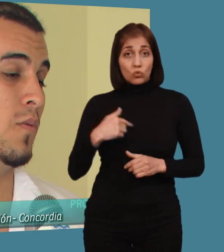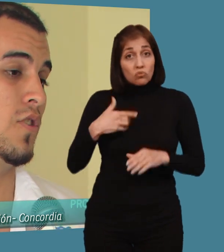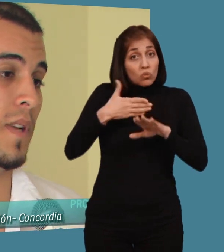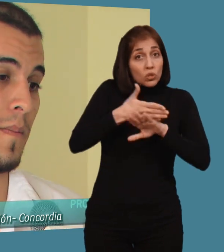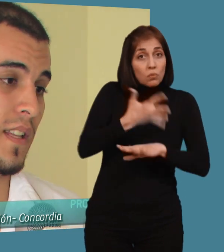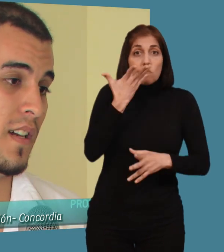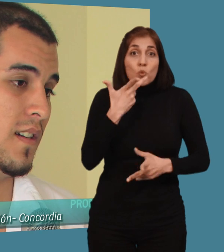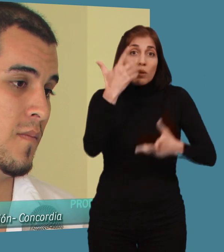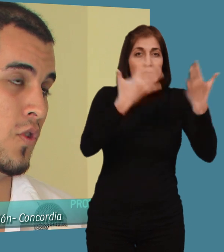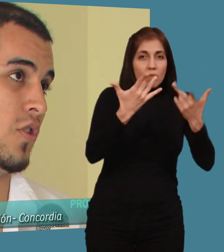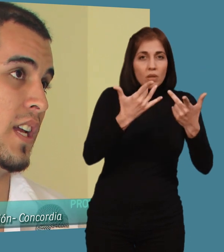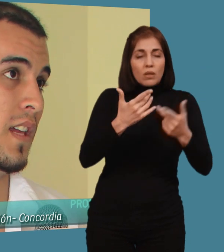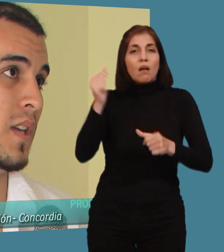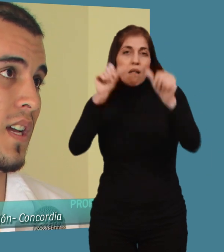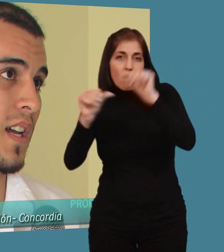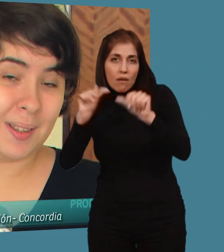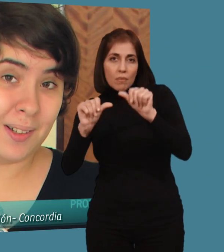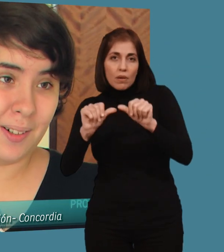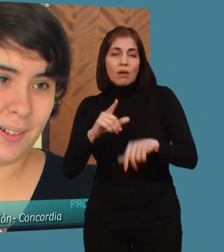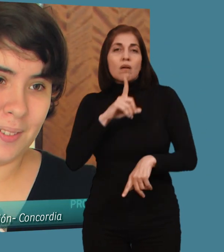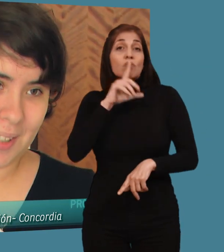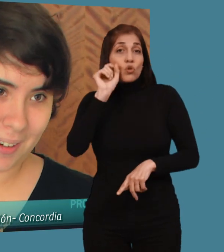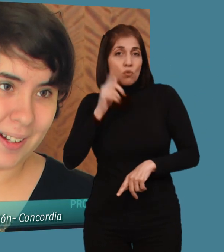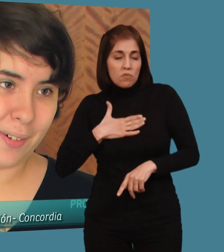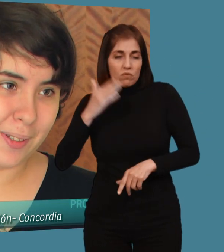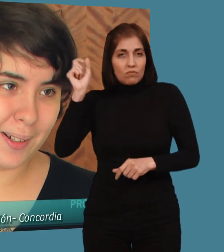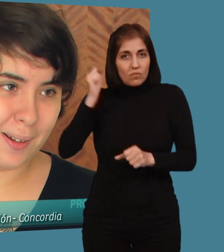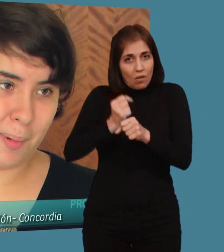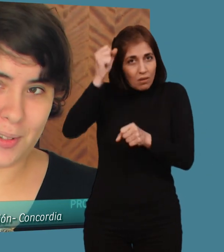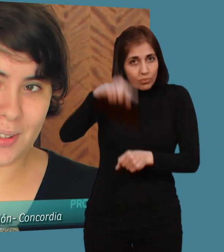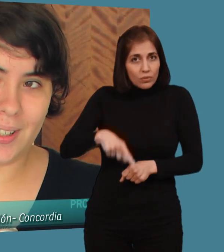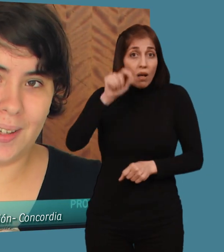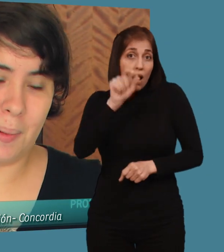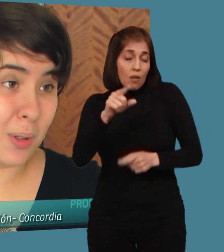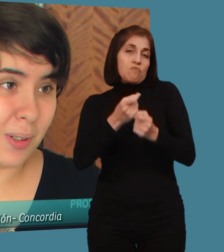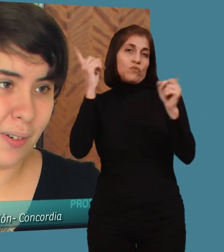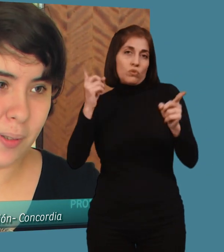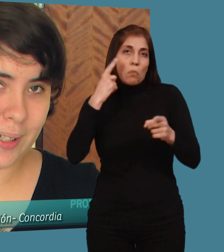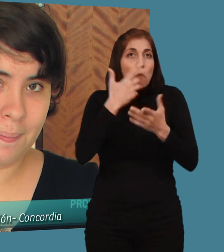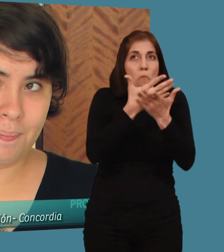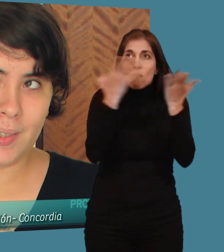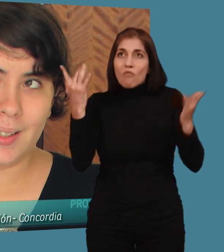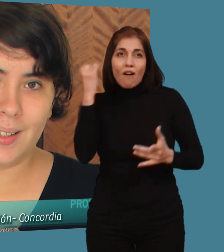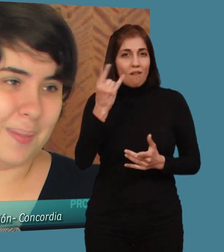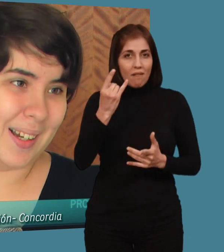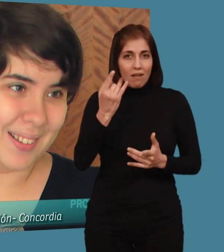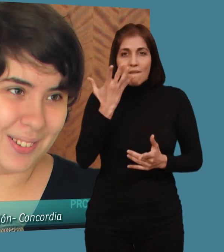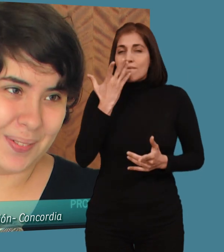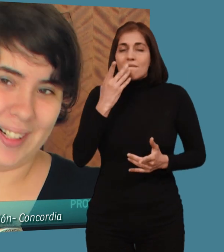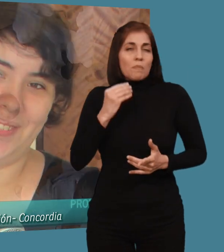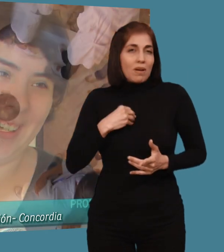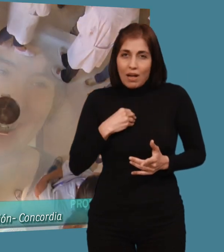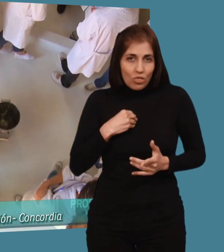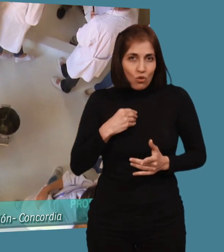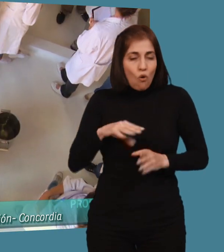me gusta mucho la matemática, mucho la química. Mi tío trabaja en la facultad, es profesor, y me mostró la facultad. Y me encantó,